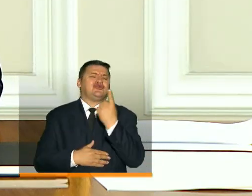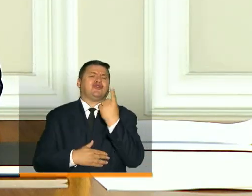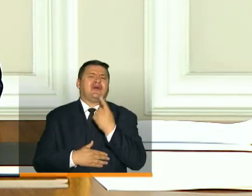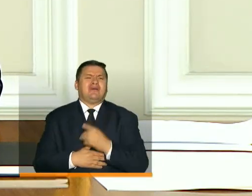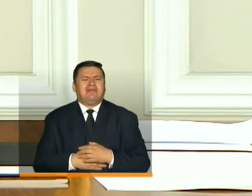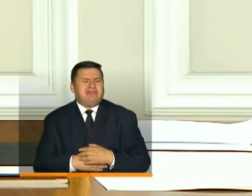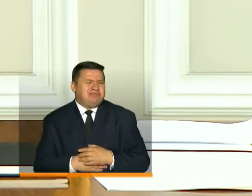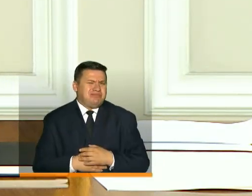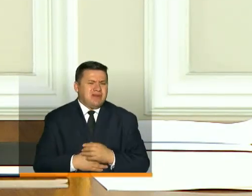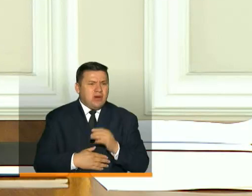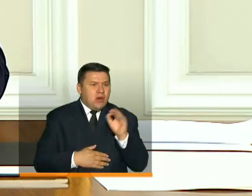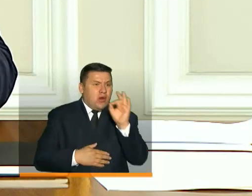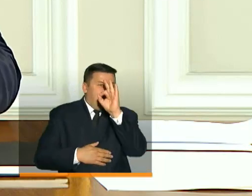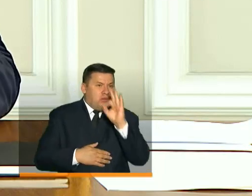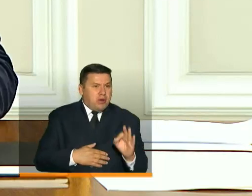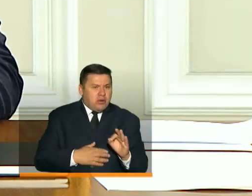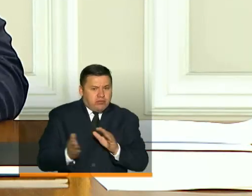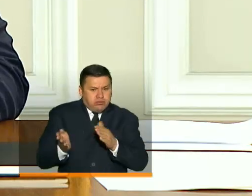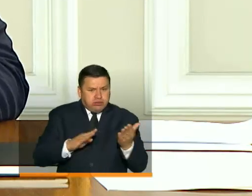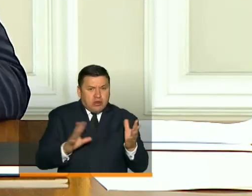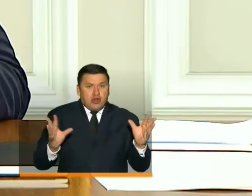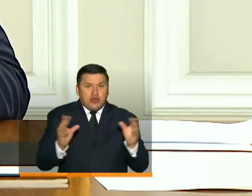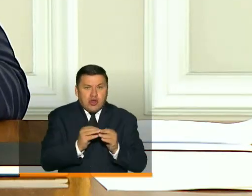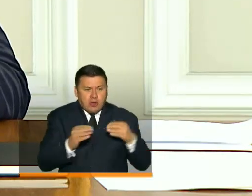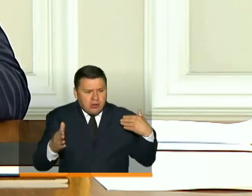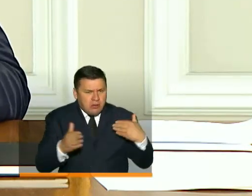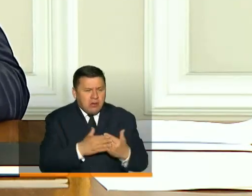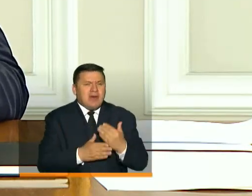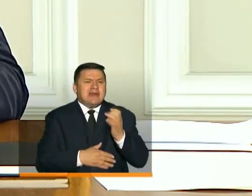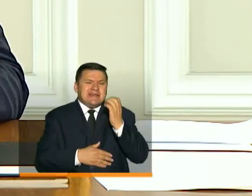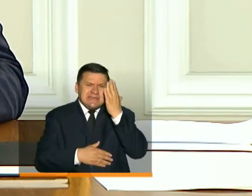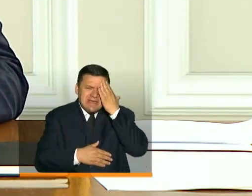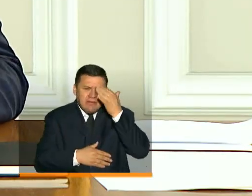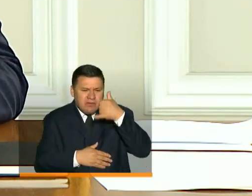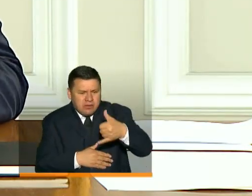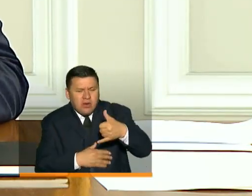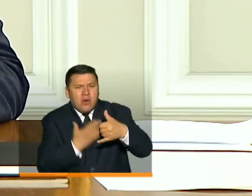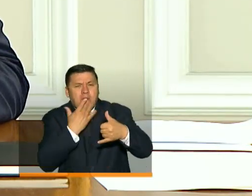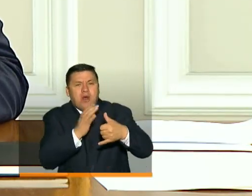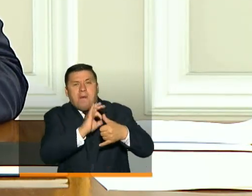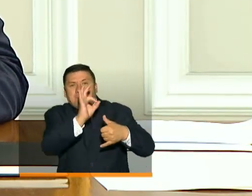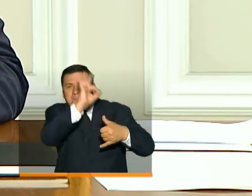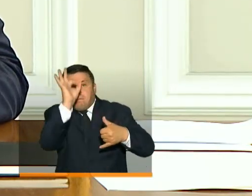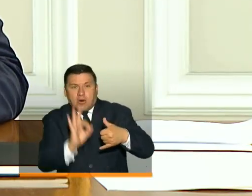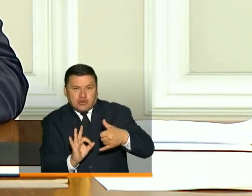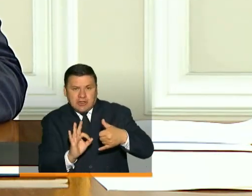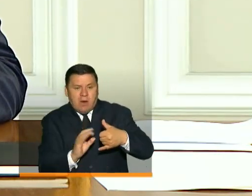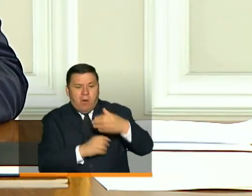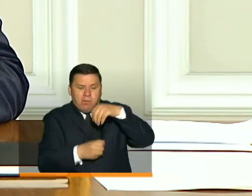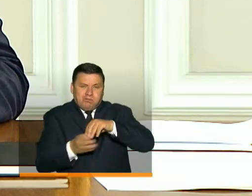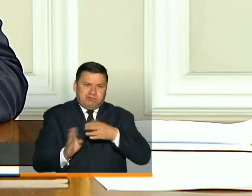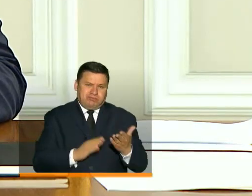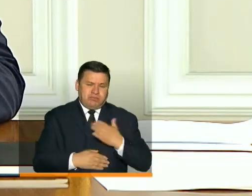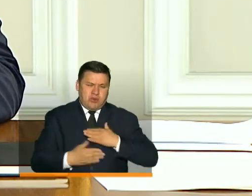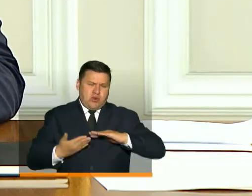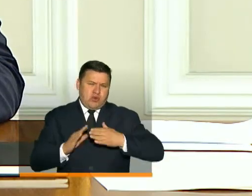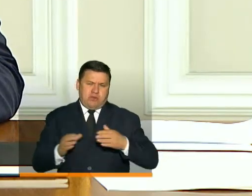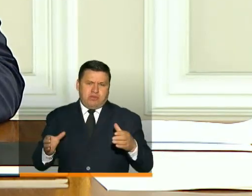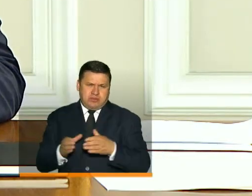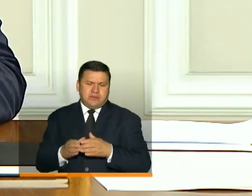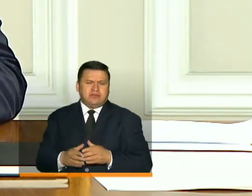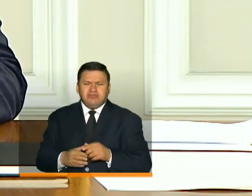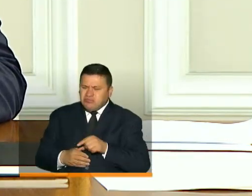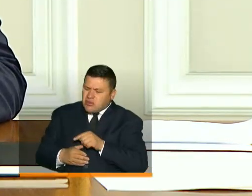cuál es el porcentaje de letalidad frente al total de casos, pero también frente al porcentaje de nuestra población. Es decir,